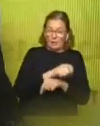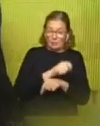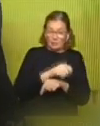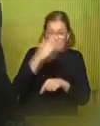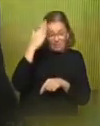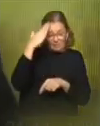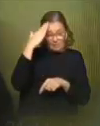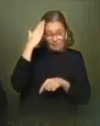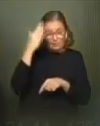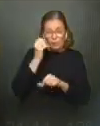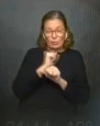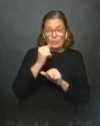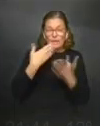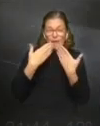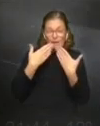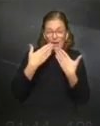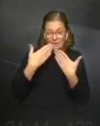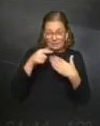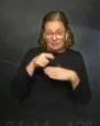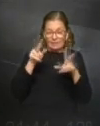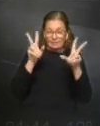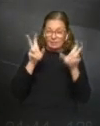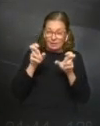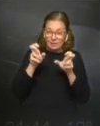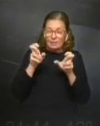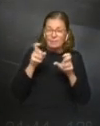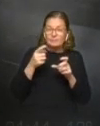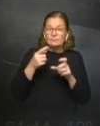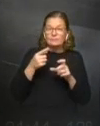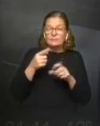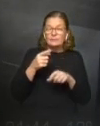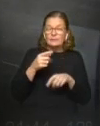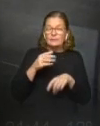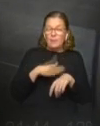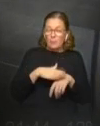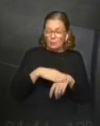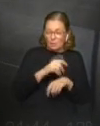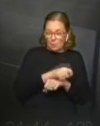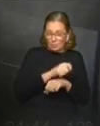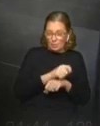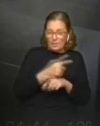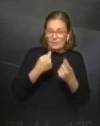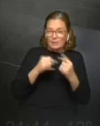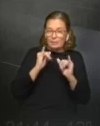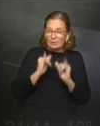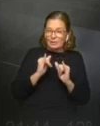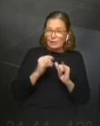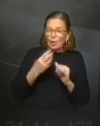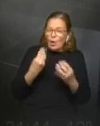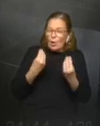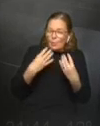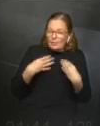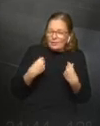sabemos que no se puede ahondar en esas cuestiones porque están en manos judiciales, pero sí esto. ¿Cómo se